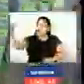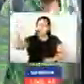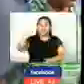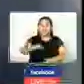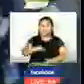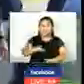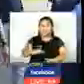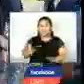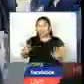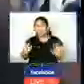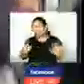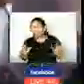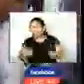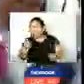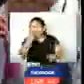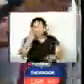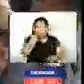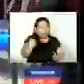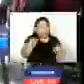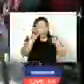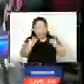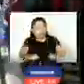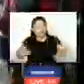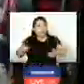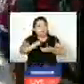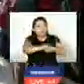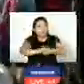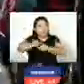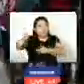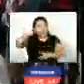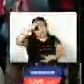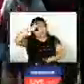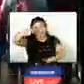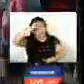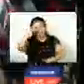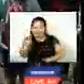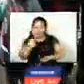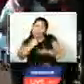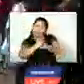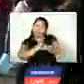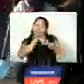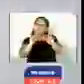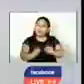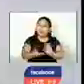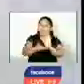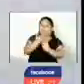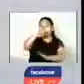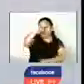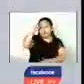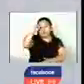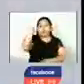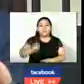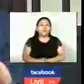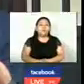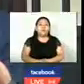Es por eso que se ha buscado trabajar de la mano con las autoridades de México para fortalecer aún más este tema.